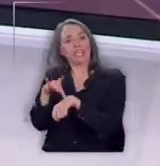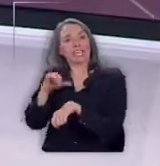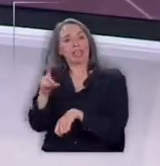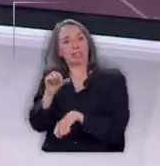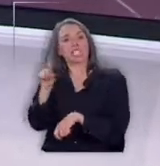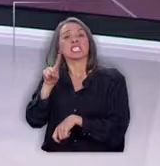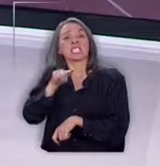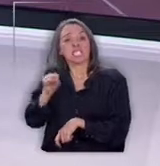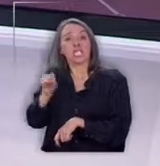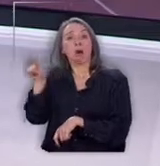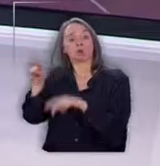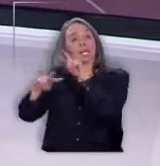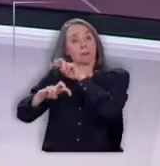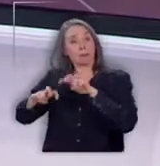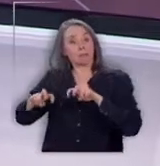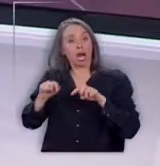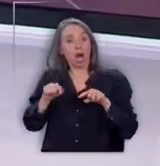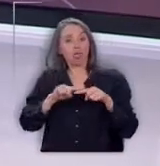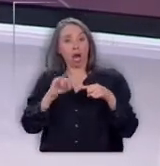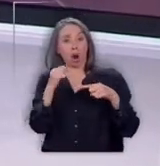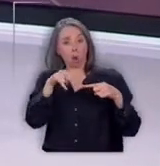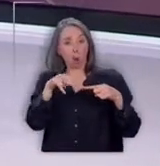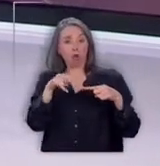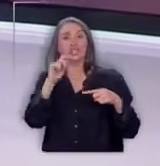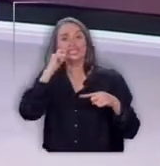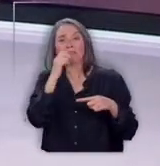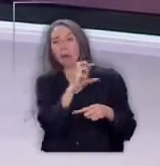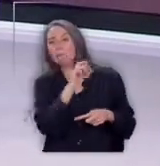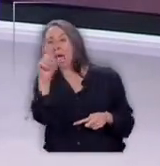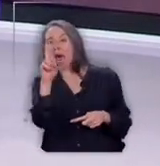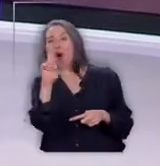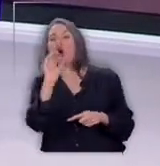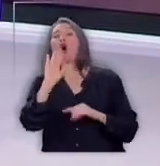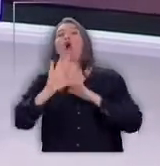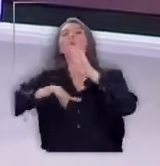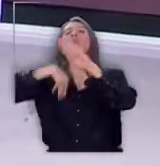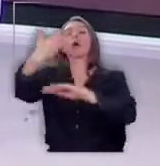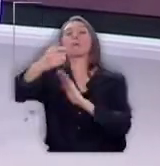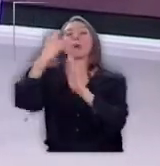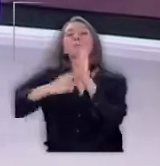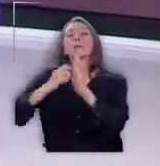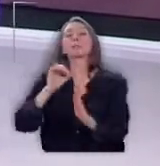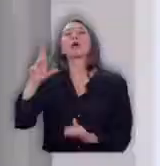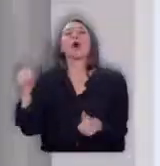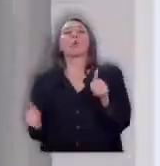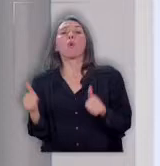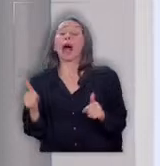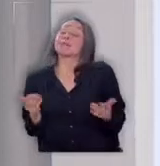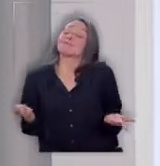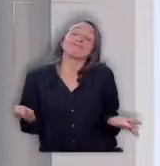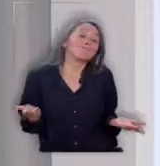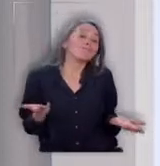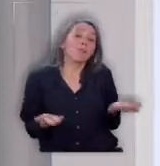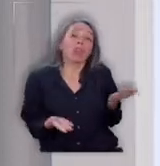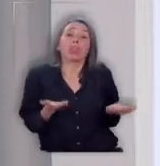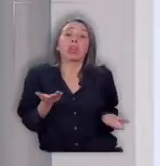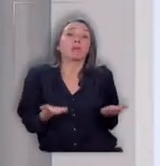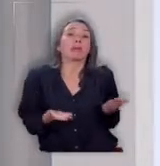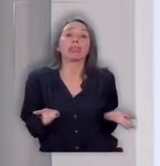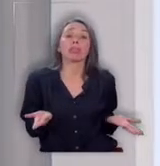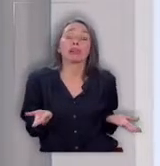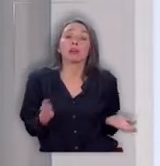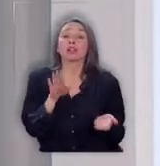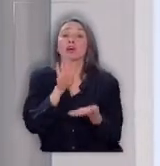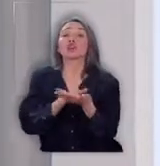investigador estamos pasando en junio lo peor o lo peor efectivamente viene después todavía va a depender un poco de la